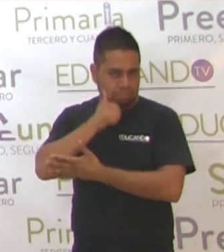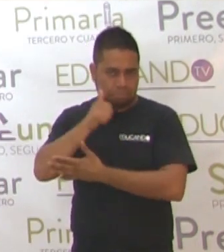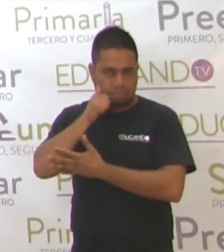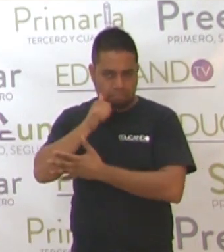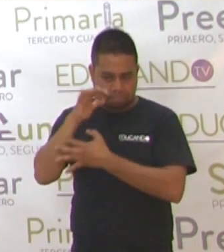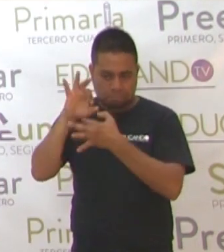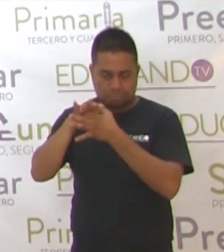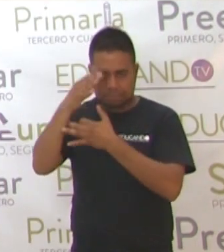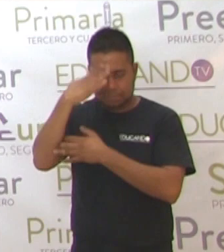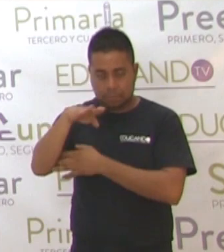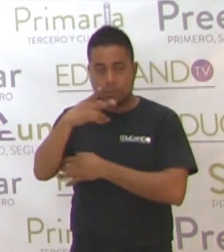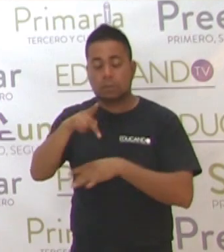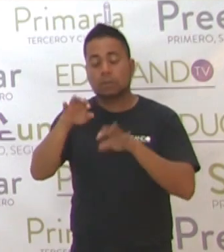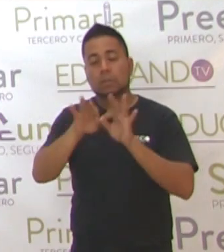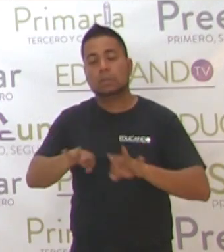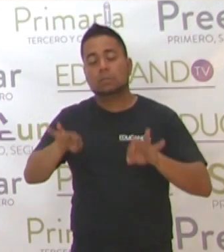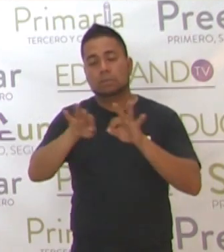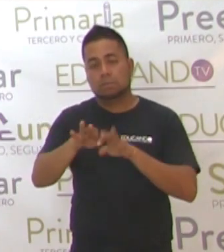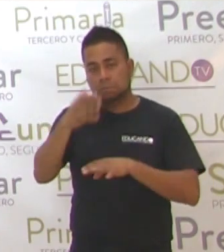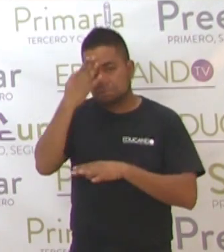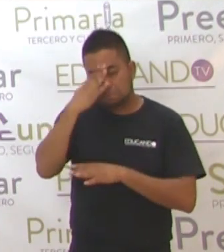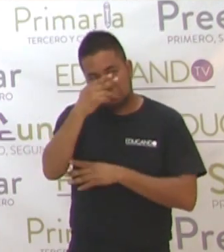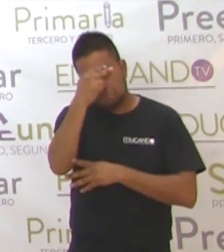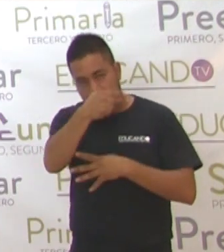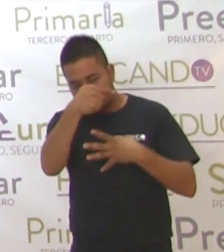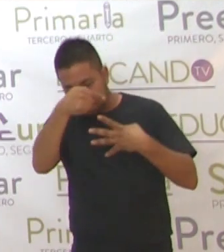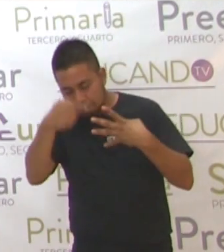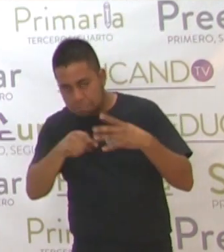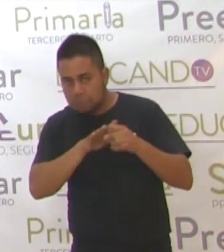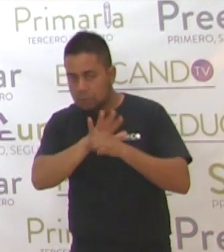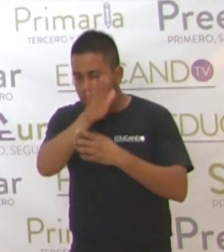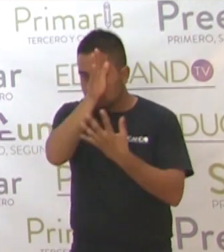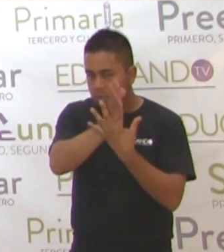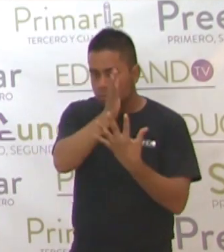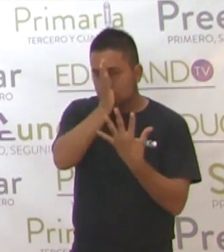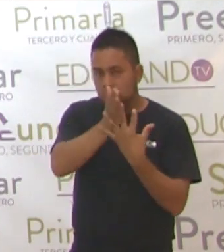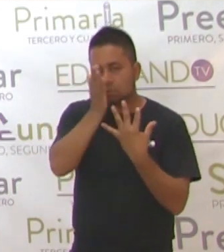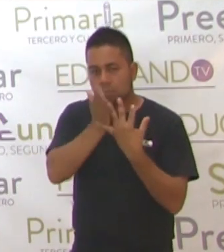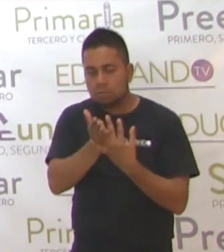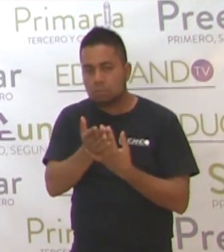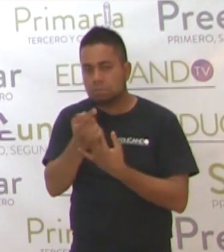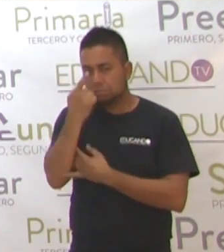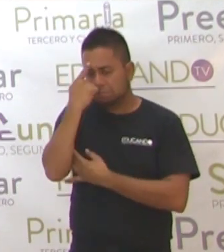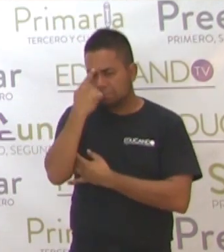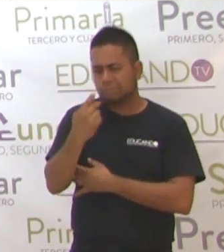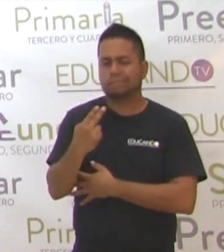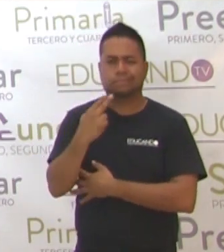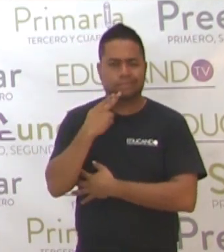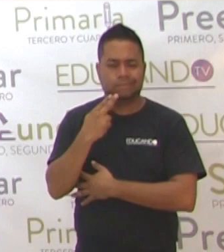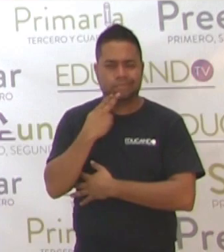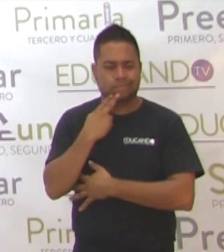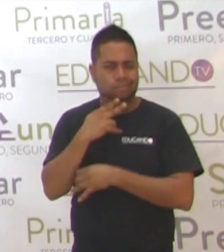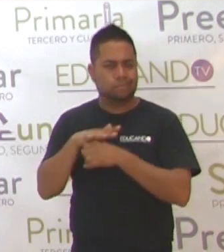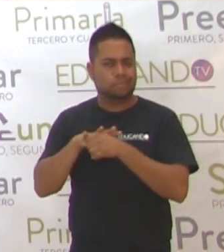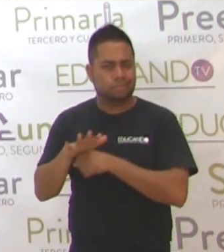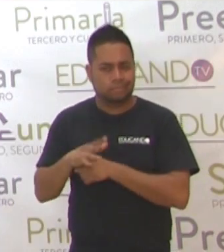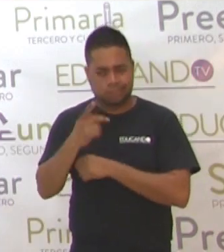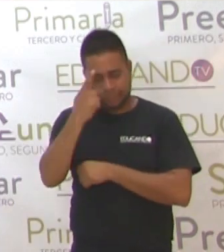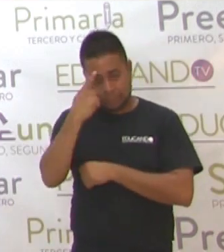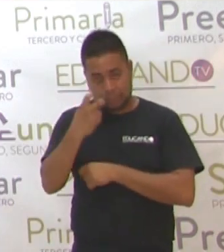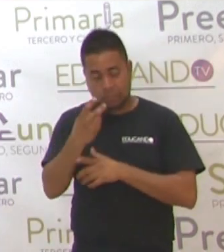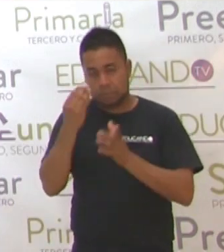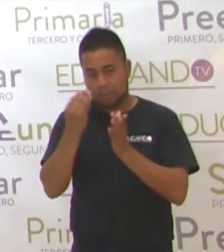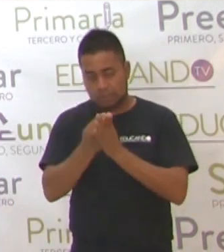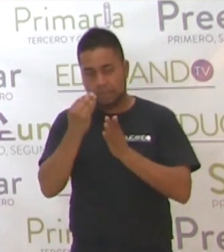importante saber cómo se llaman cuál es su clasificación y para qué nos sirven para ello esta